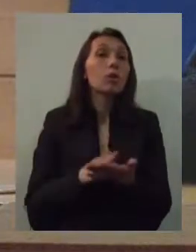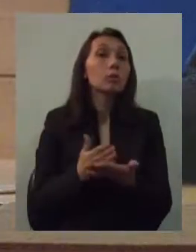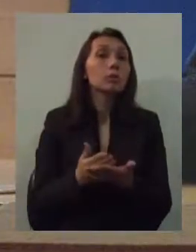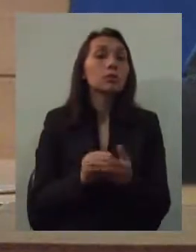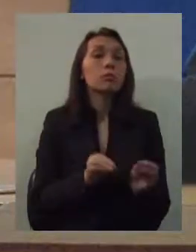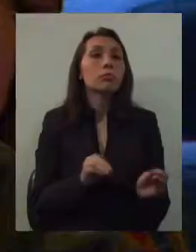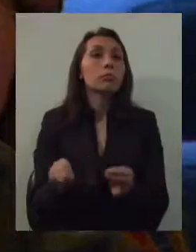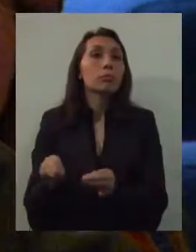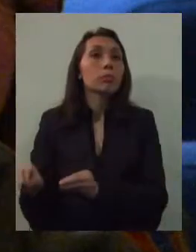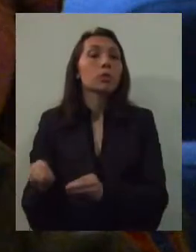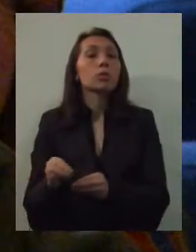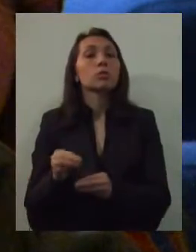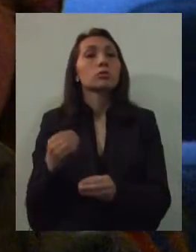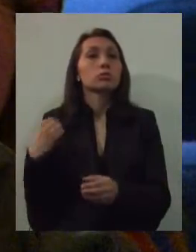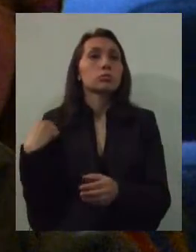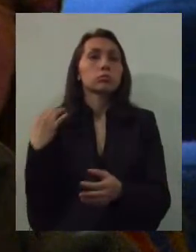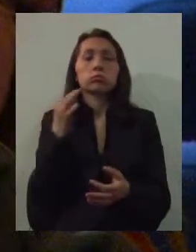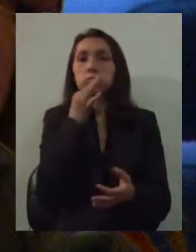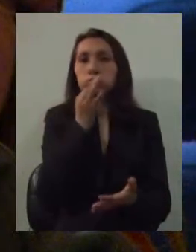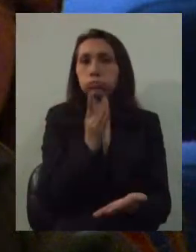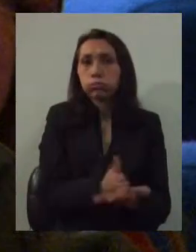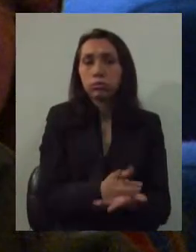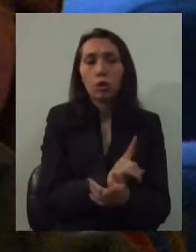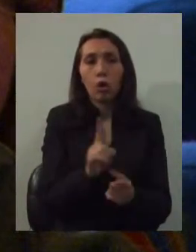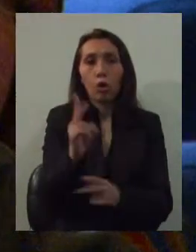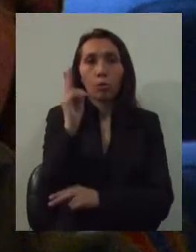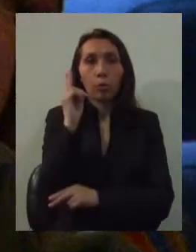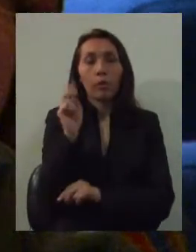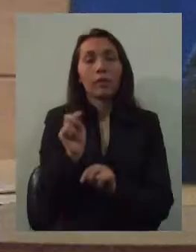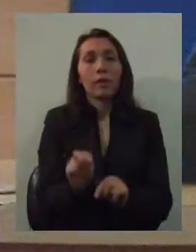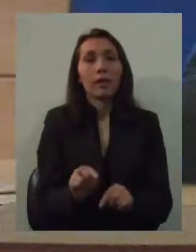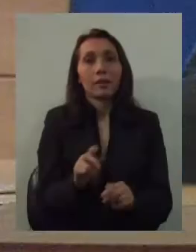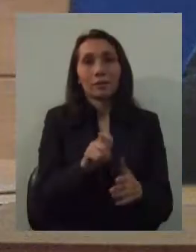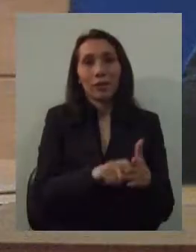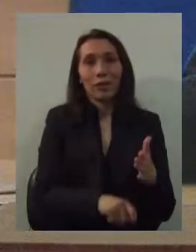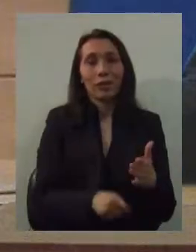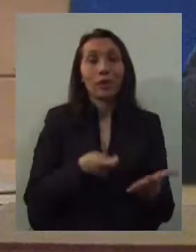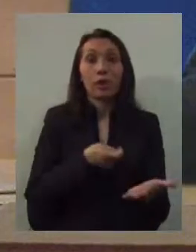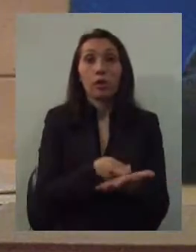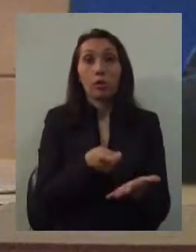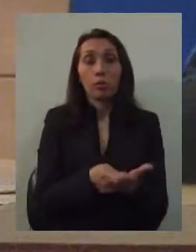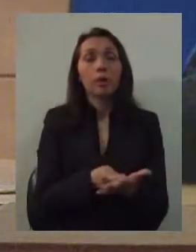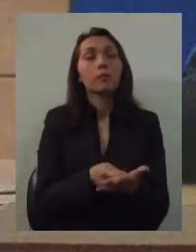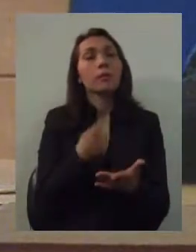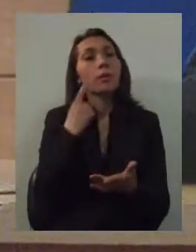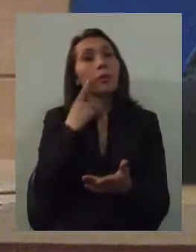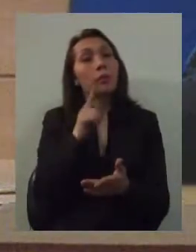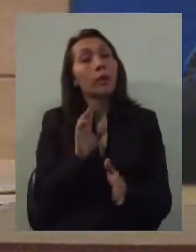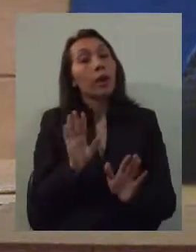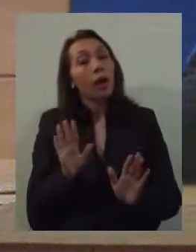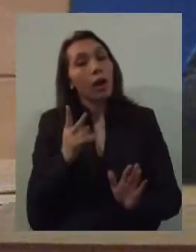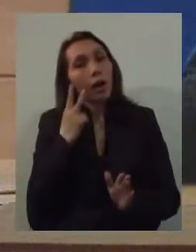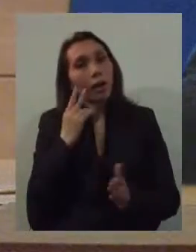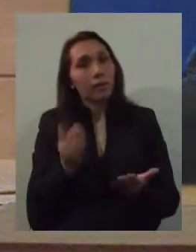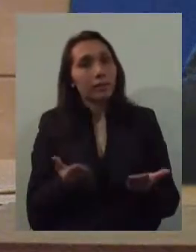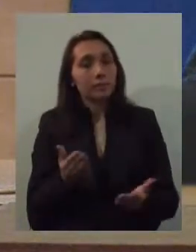prórroga de jurisdicción, que no está prohibida en ese caso del contrato de consumo, pero habrá que